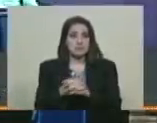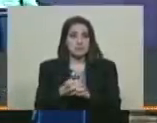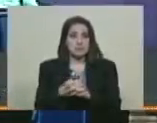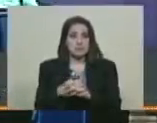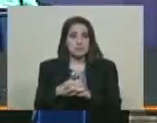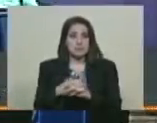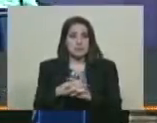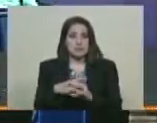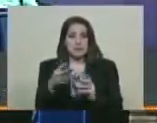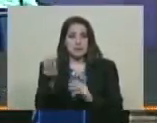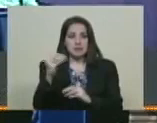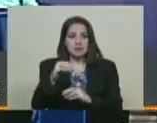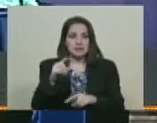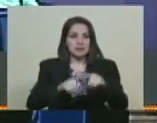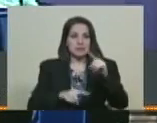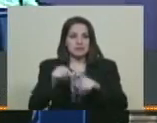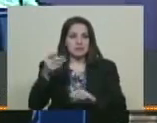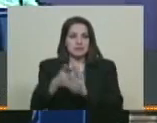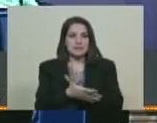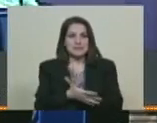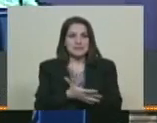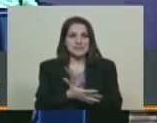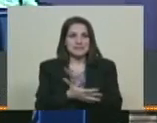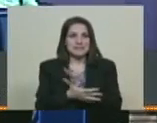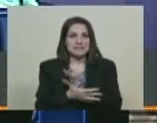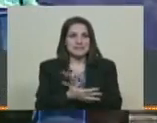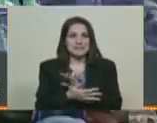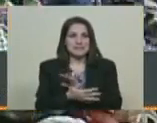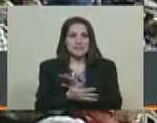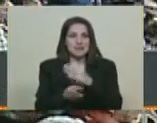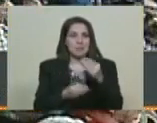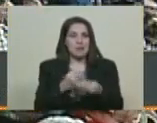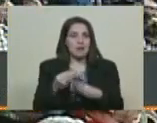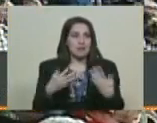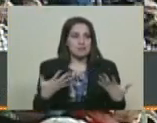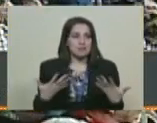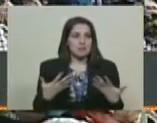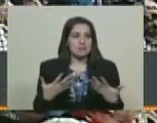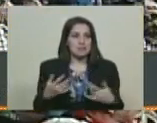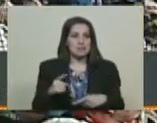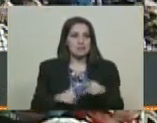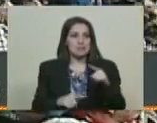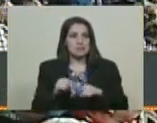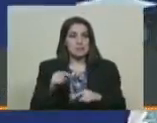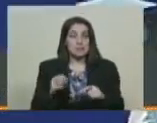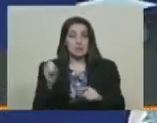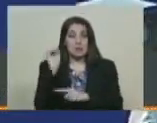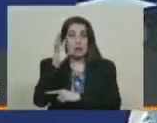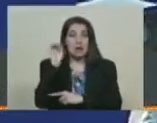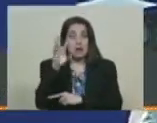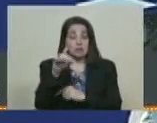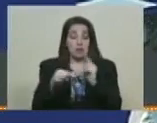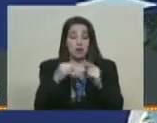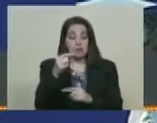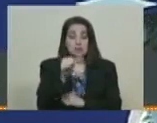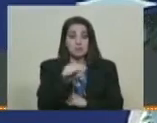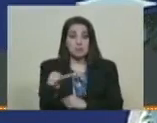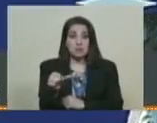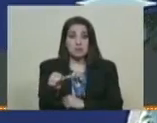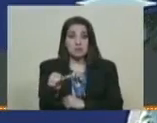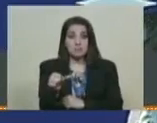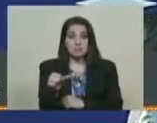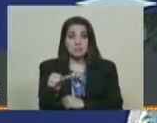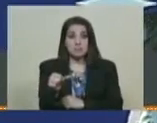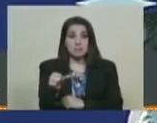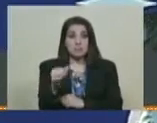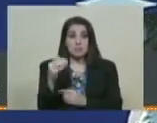instalar, se llama Aristóbulo, la comuna. Vamos a hacer el acto, la semana que viene, el acto de